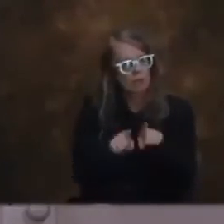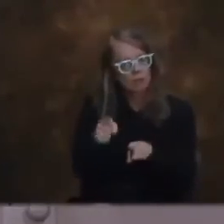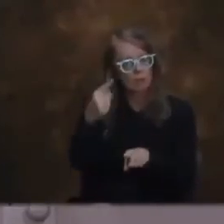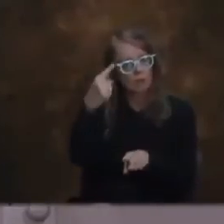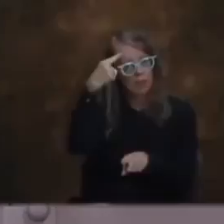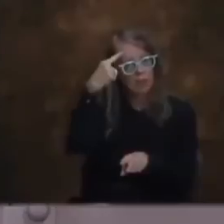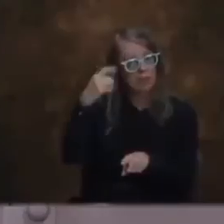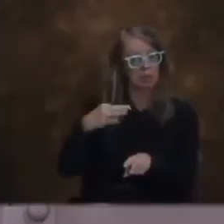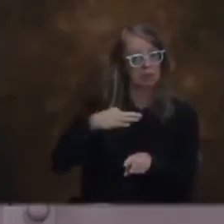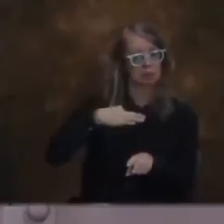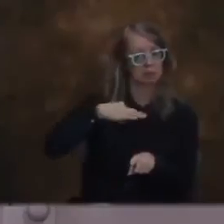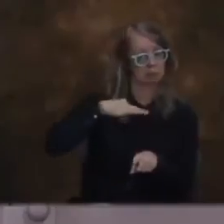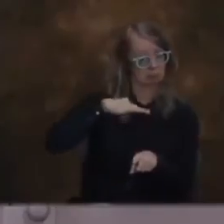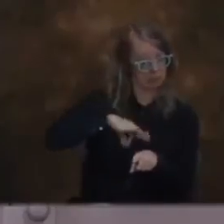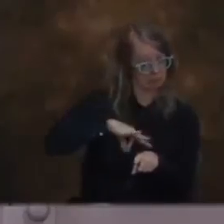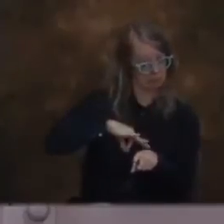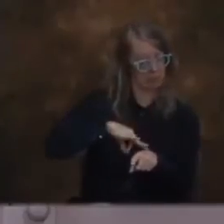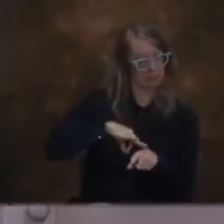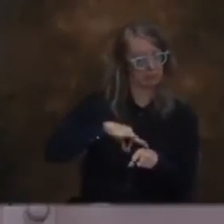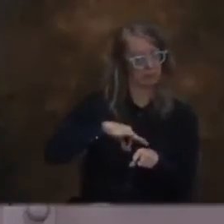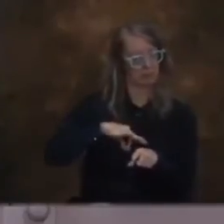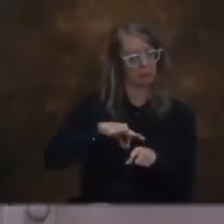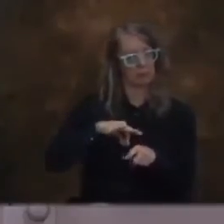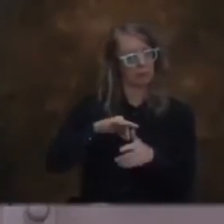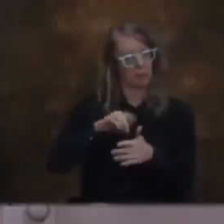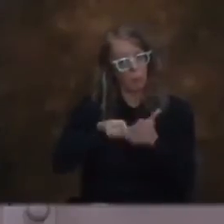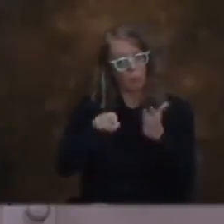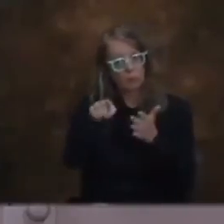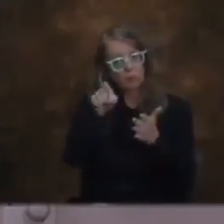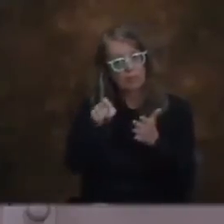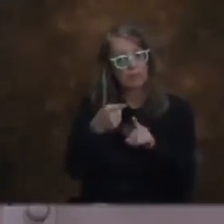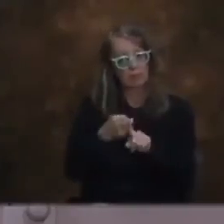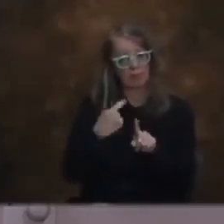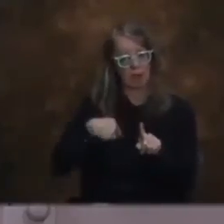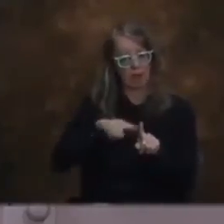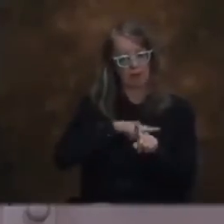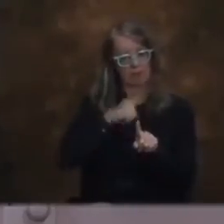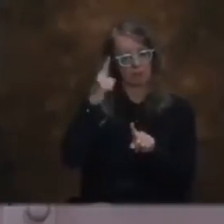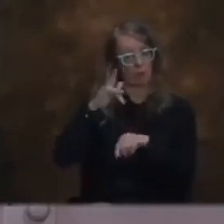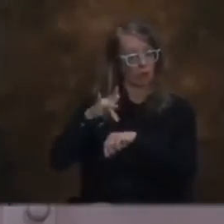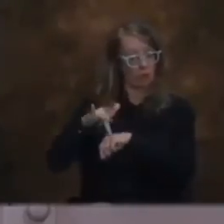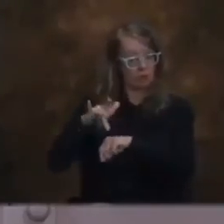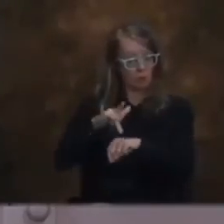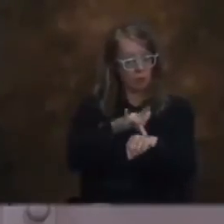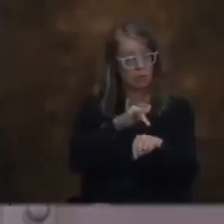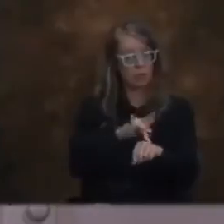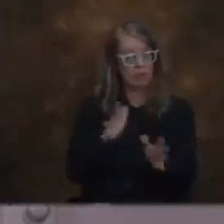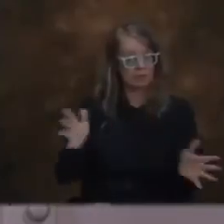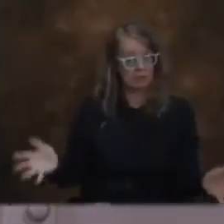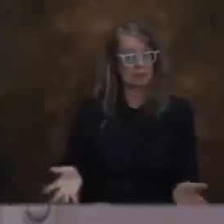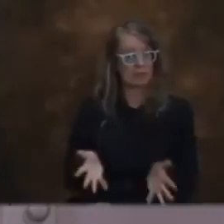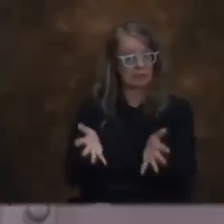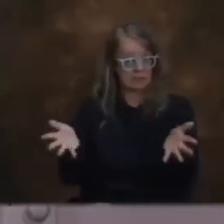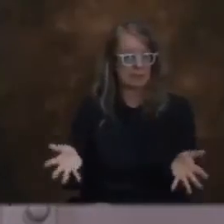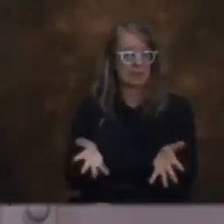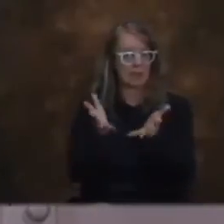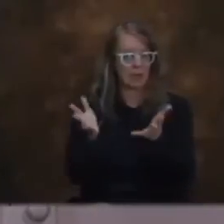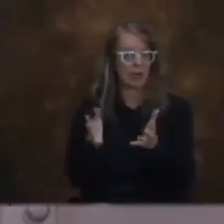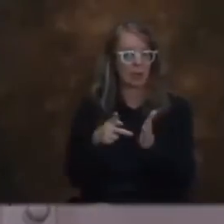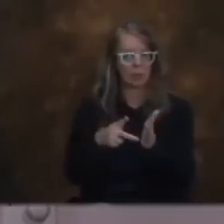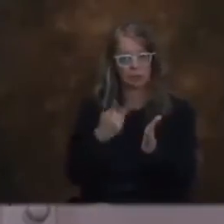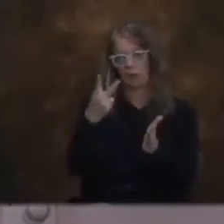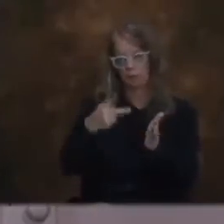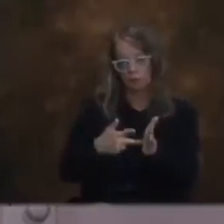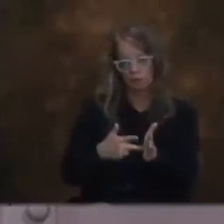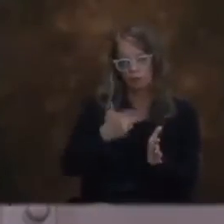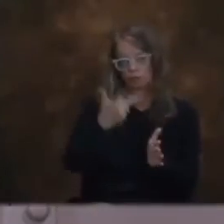piensa que es útil que necesita de nosotros para ayudar a aumentar los esfuerzos